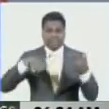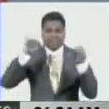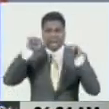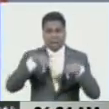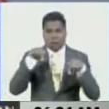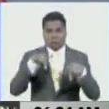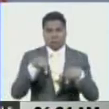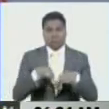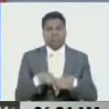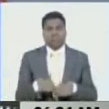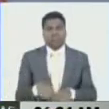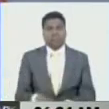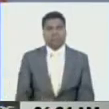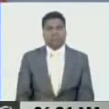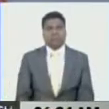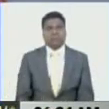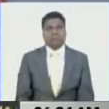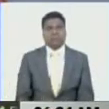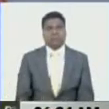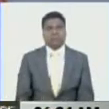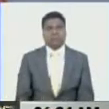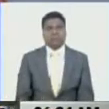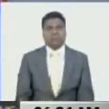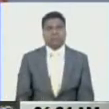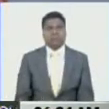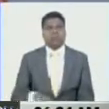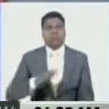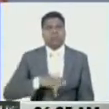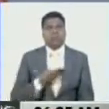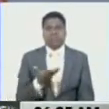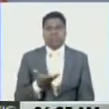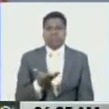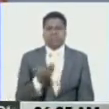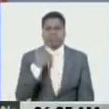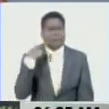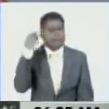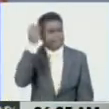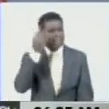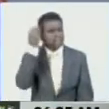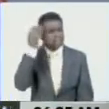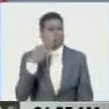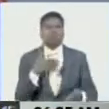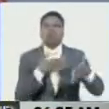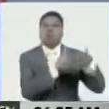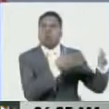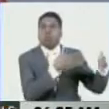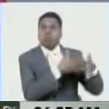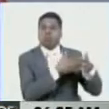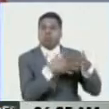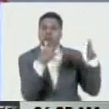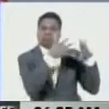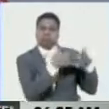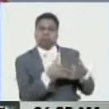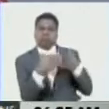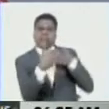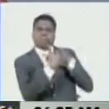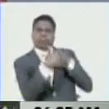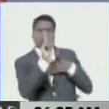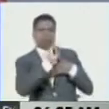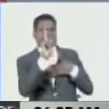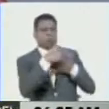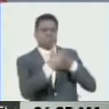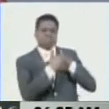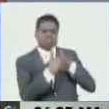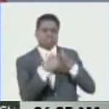que hacerlo en términos del antiimperialismo. Eso es lo que le da contenido a